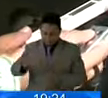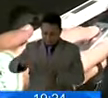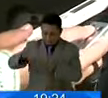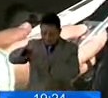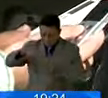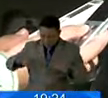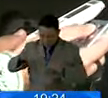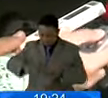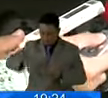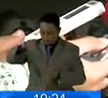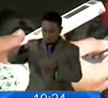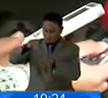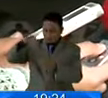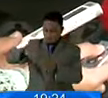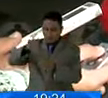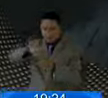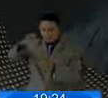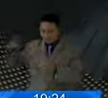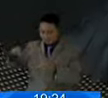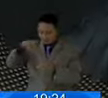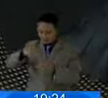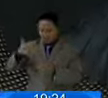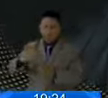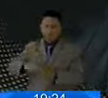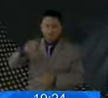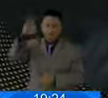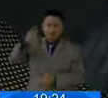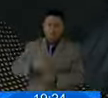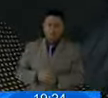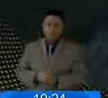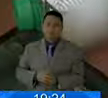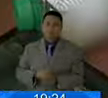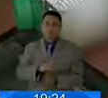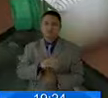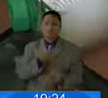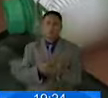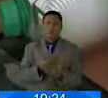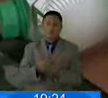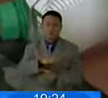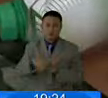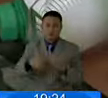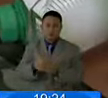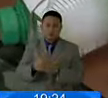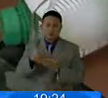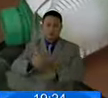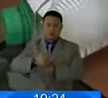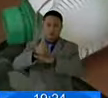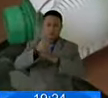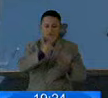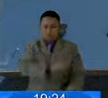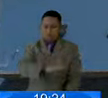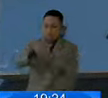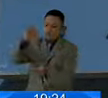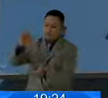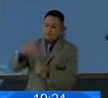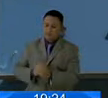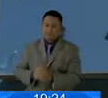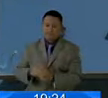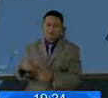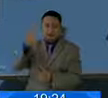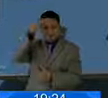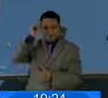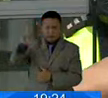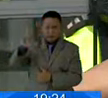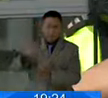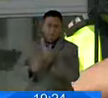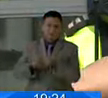envases el alcaloide. Los detenidos y las evidencias fueron trasladados ante las autoridades respectivas para tomar el